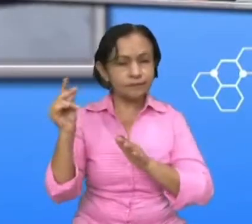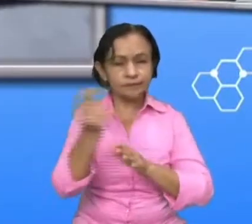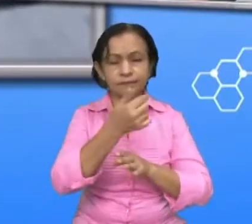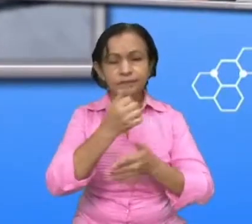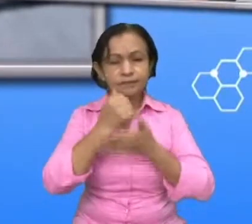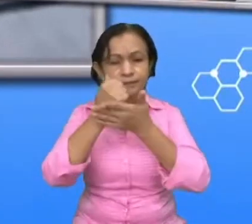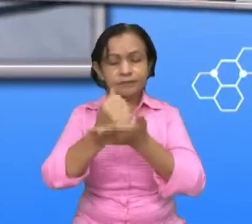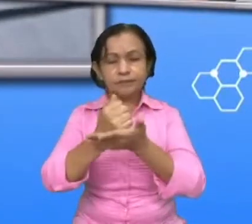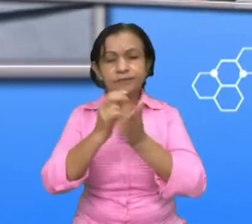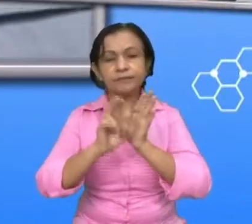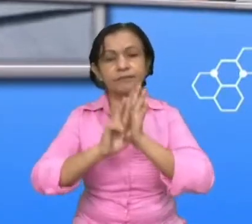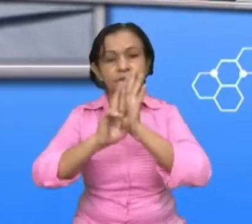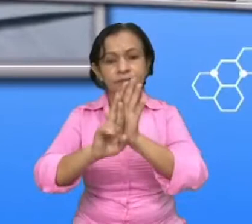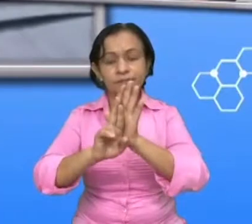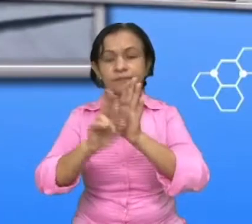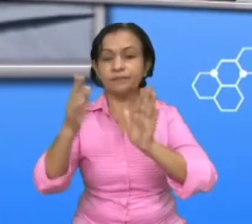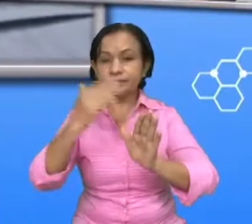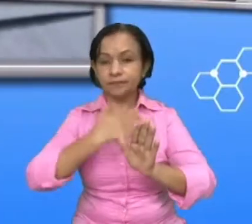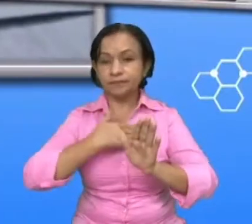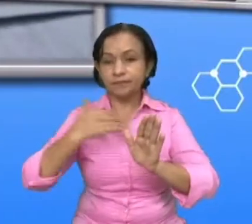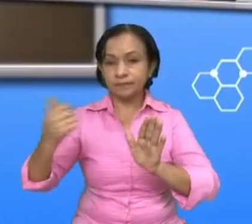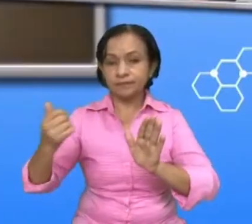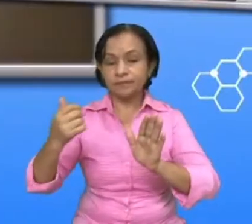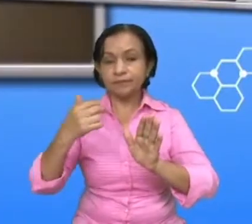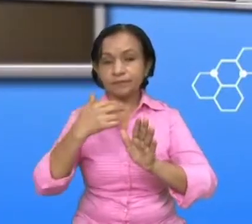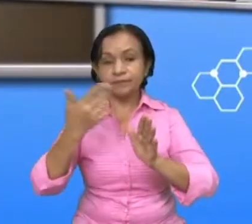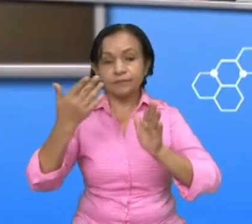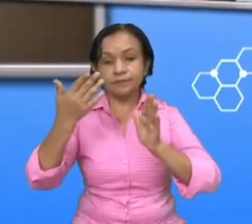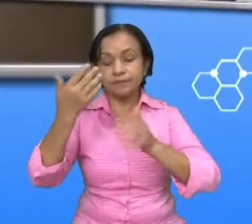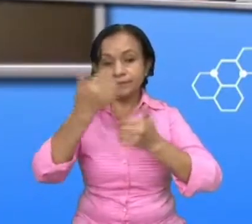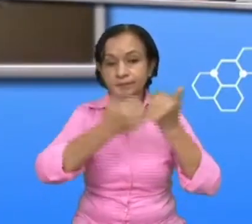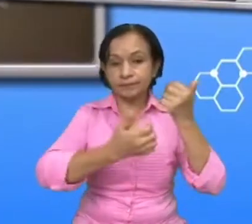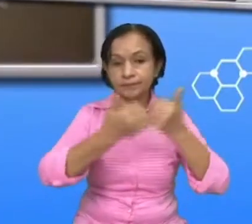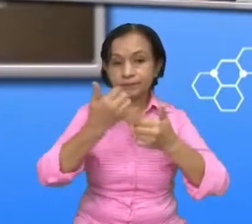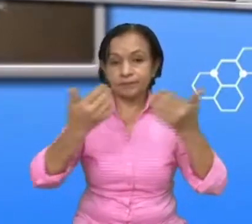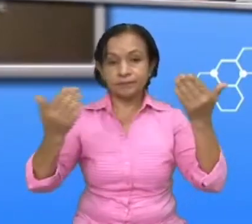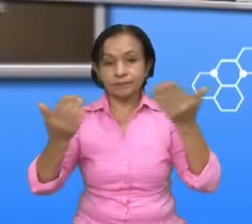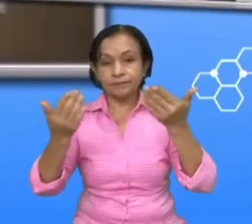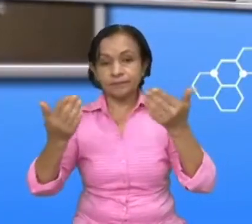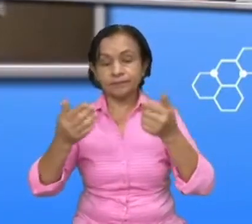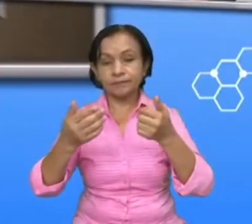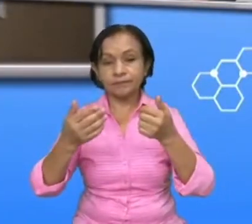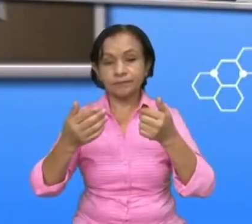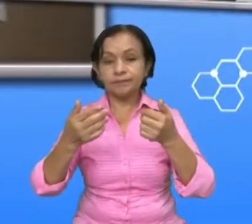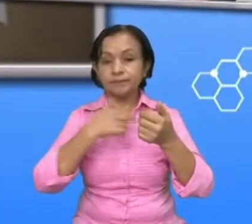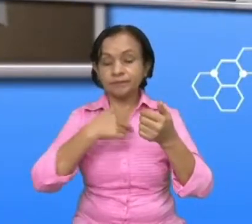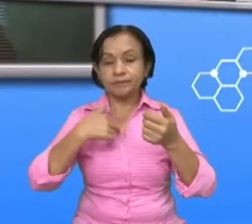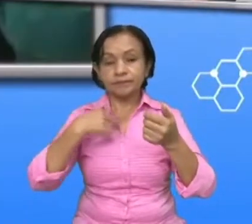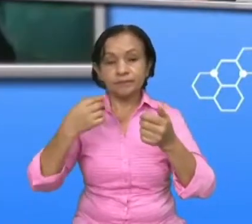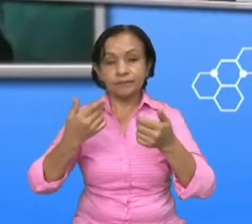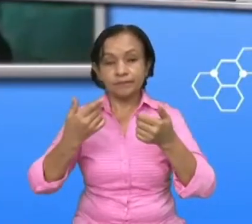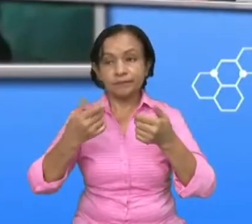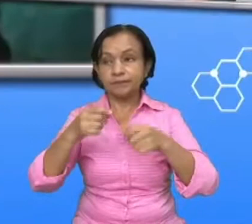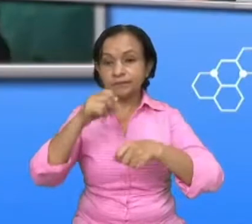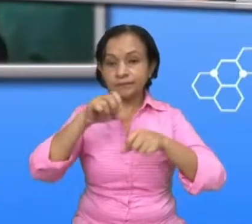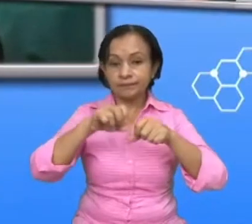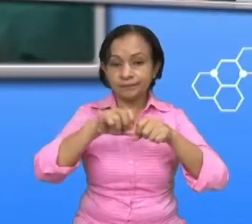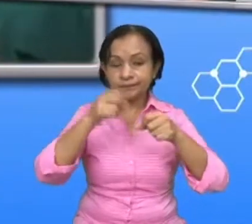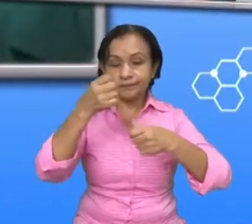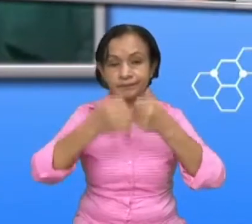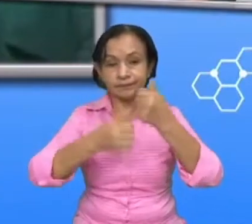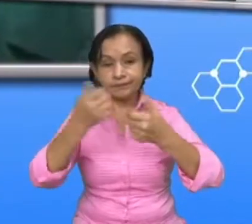se repare, el resultado es mucho mejor, porque hay menos infecciones, menos probabilidad que se rompe el